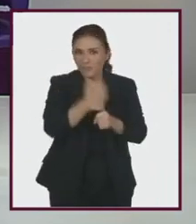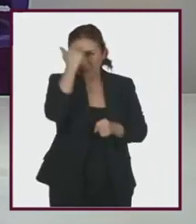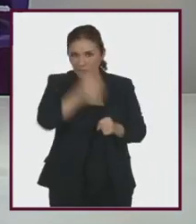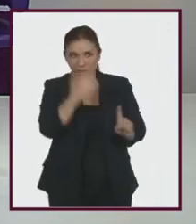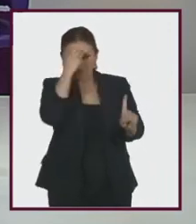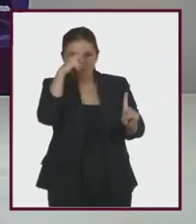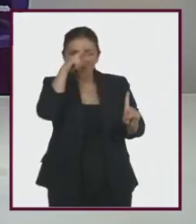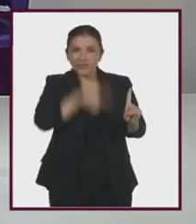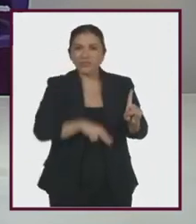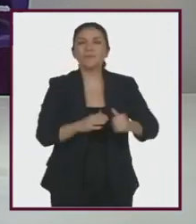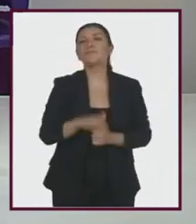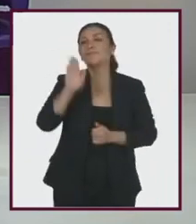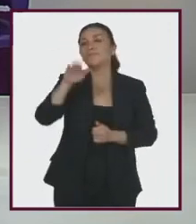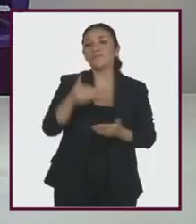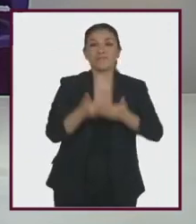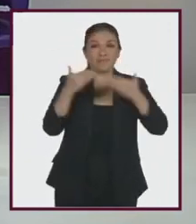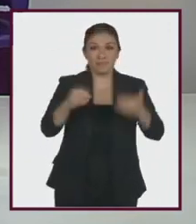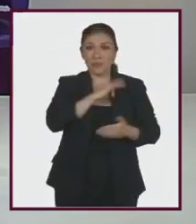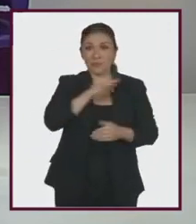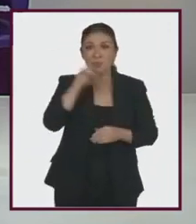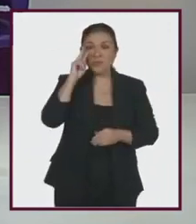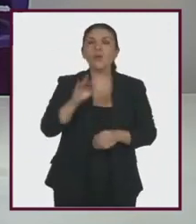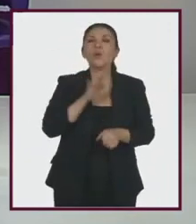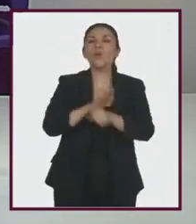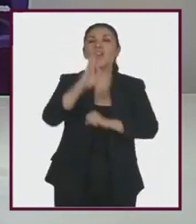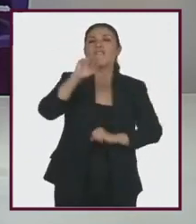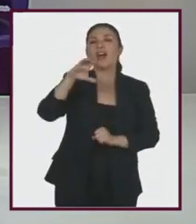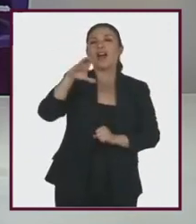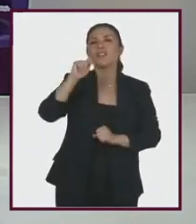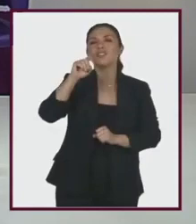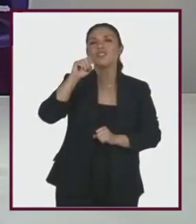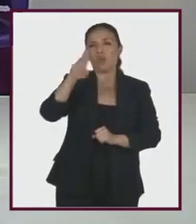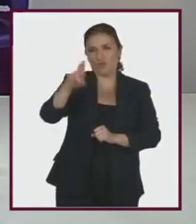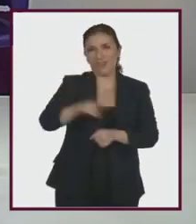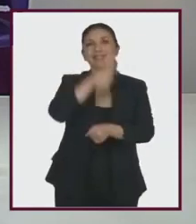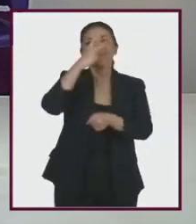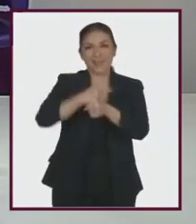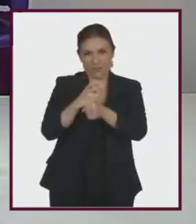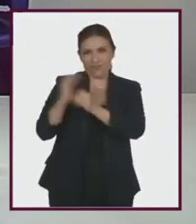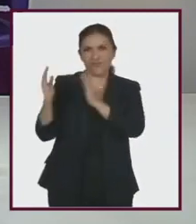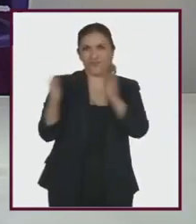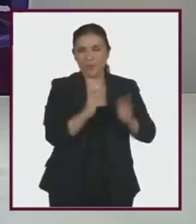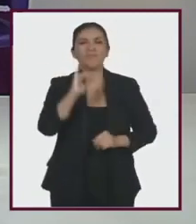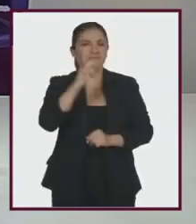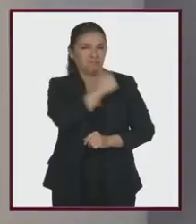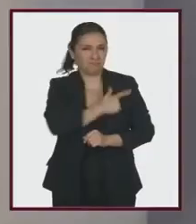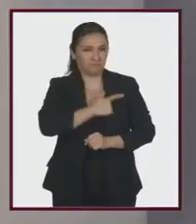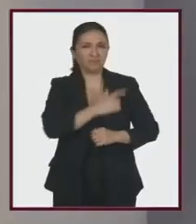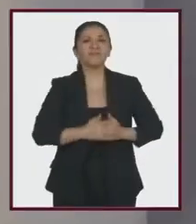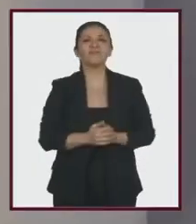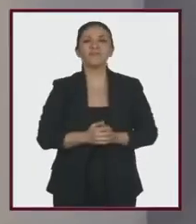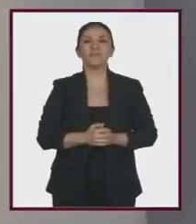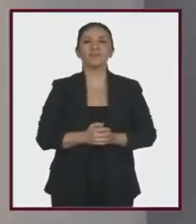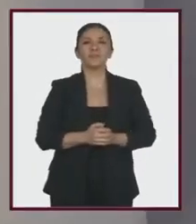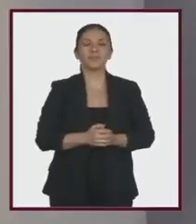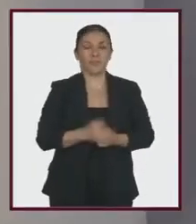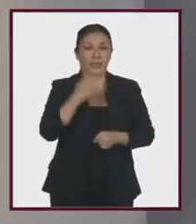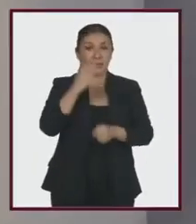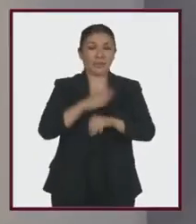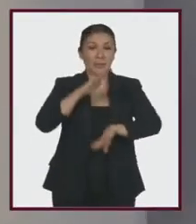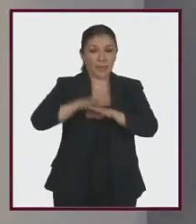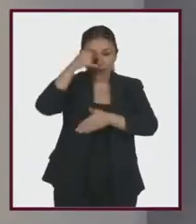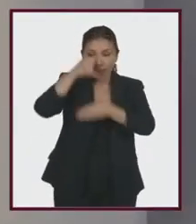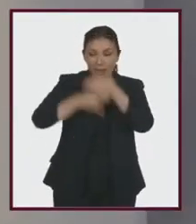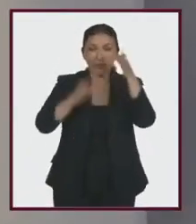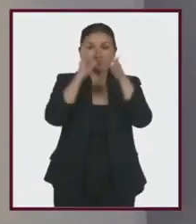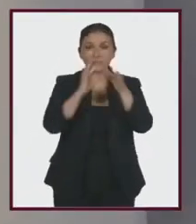Doctora, ¿qué te parece si vamos con los factores? Claro que sí. El segundo bloque, ¿te parece? Por supuesto. Vamos a profundizar un poco